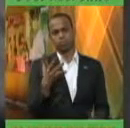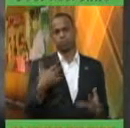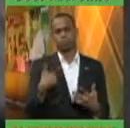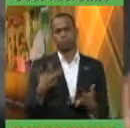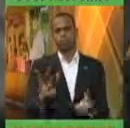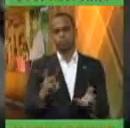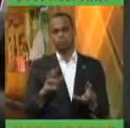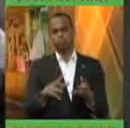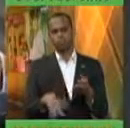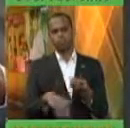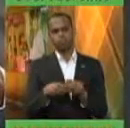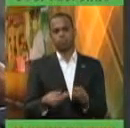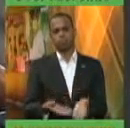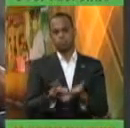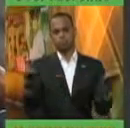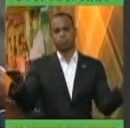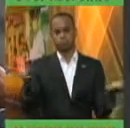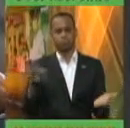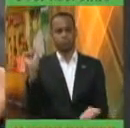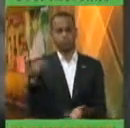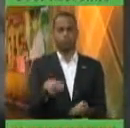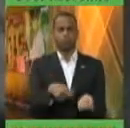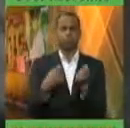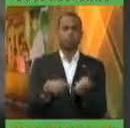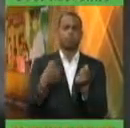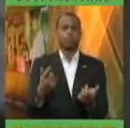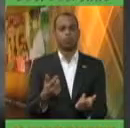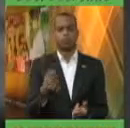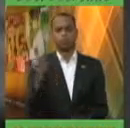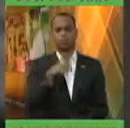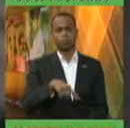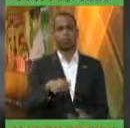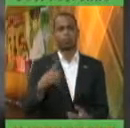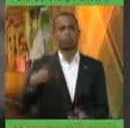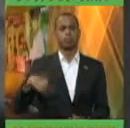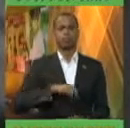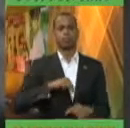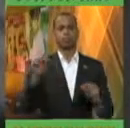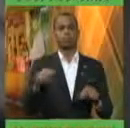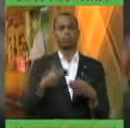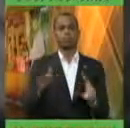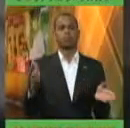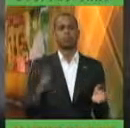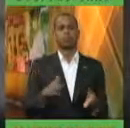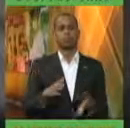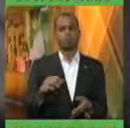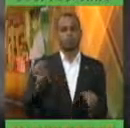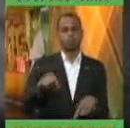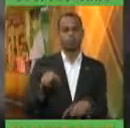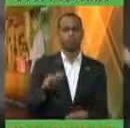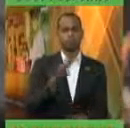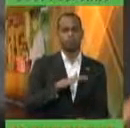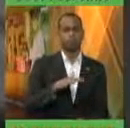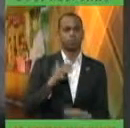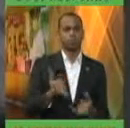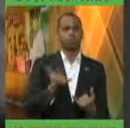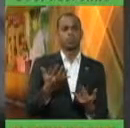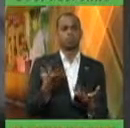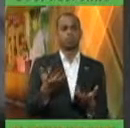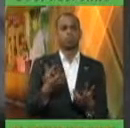el que sirva para todos esos alcaldes que nosotros estamos abiertos dispuestos a una transición queremos